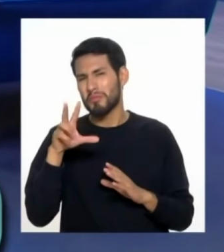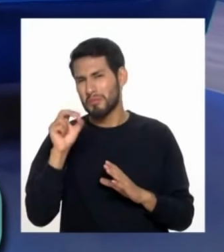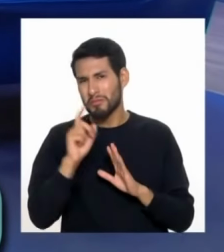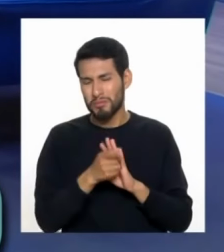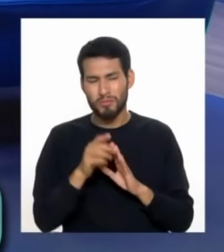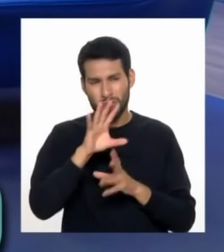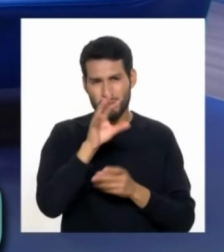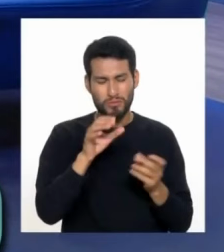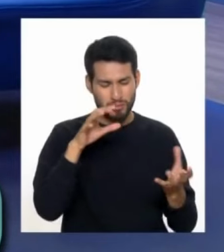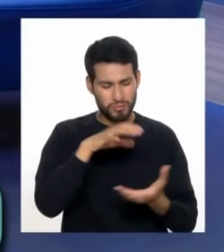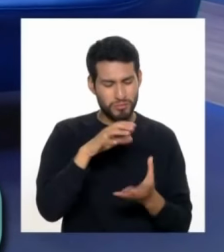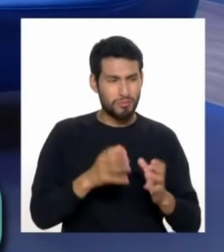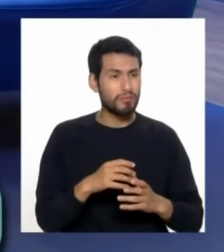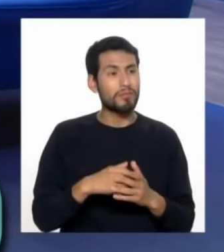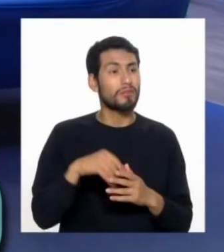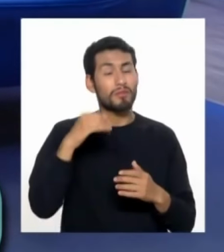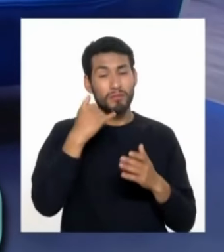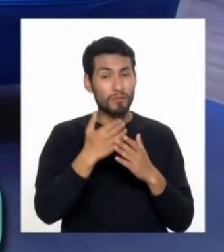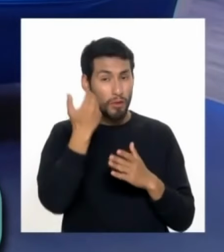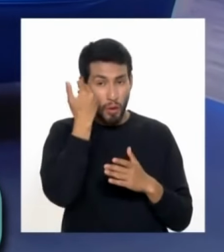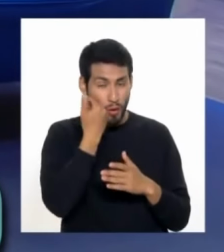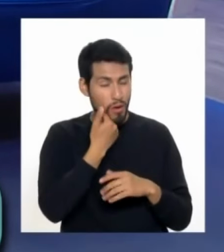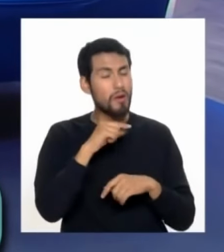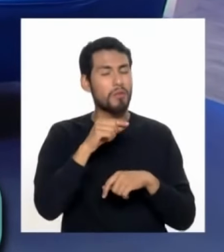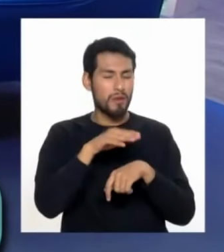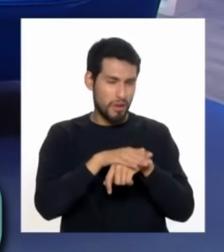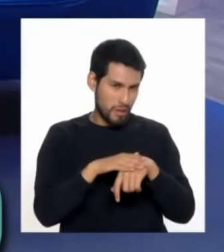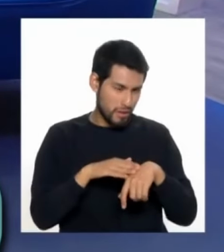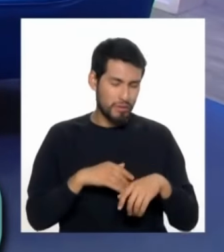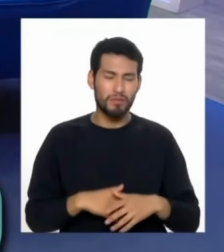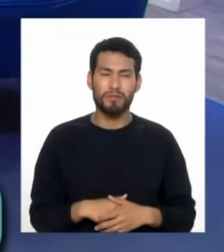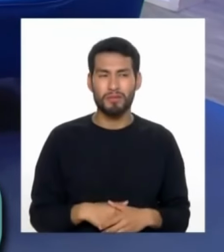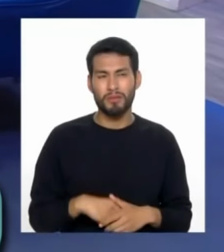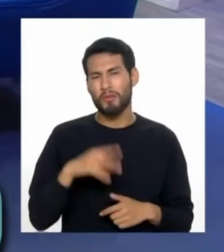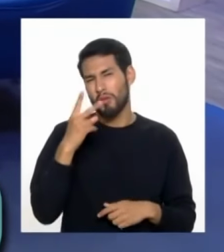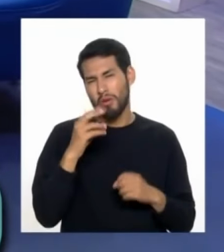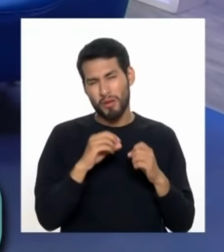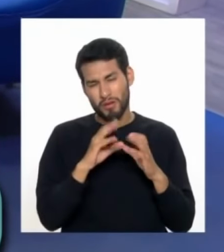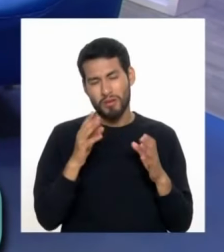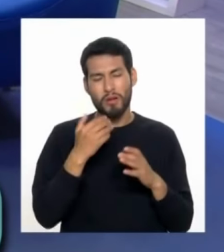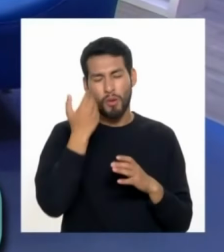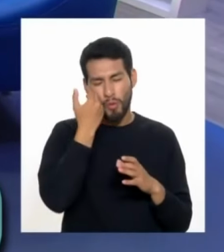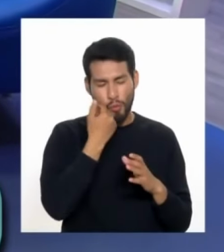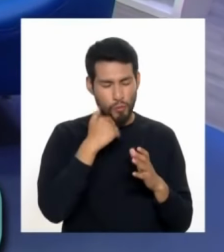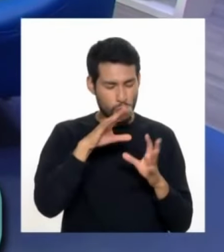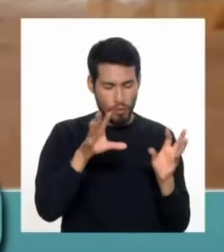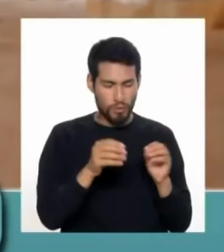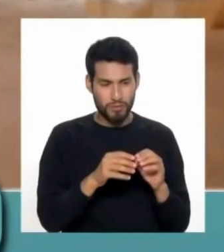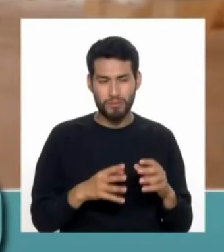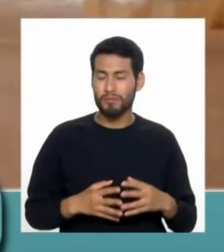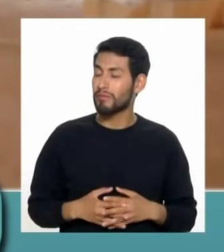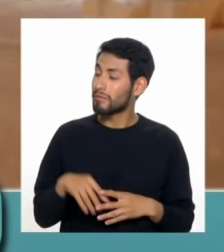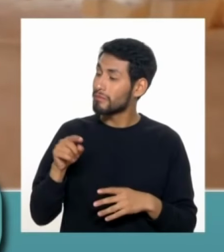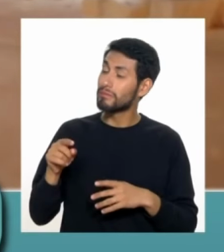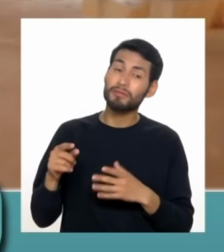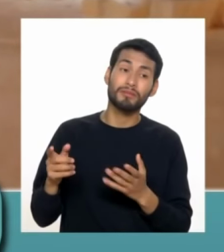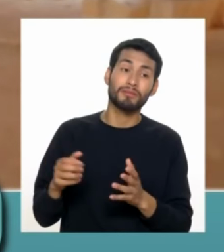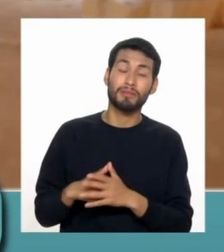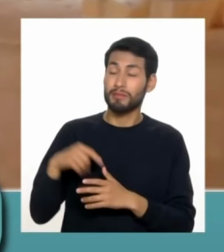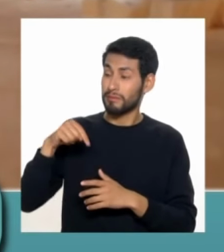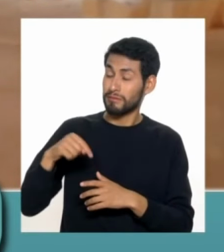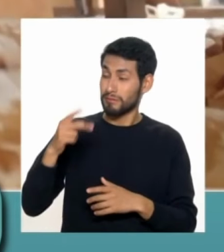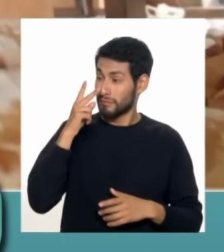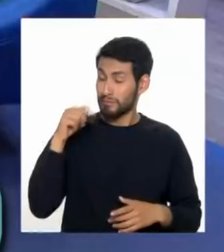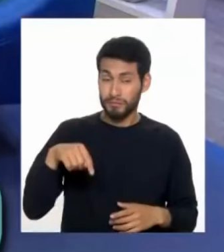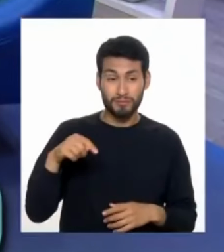Toda la estructura. Y el proceso del acabado es un poco más lento. Uh-huh. 2 días más o menos del acabado total, ¿no? Ahora, vemos, por ejemplo, ¿no?